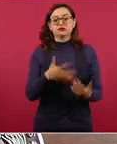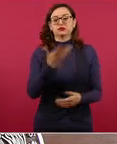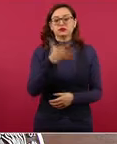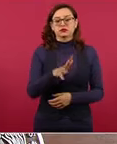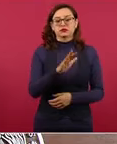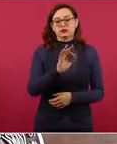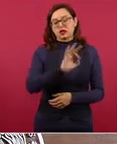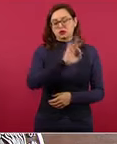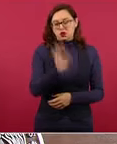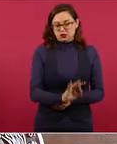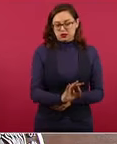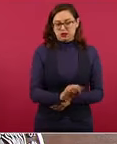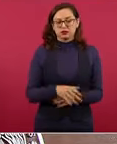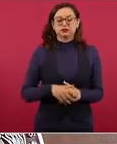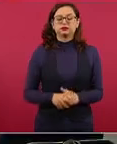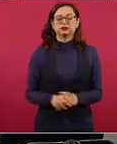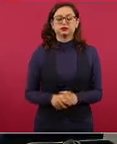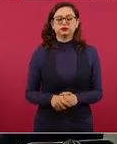total